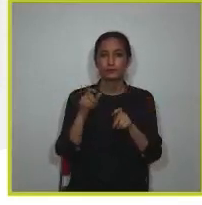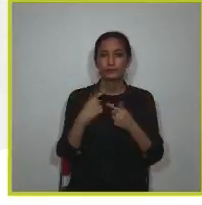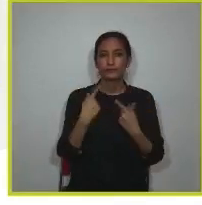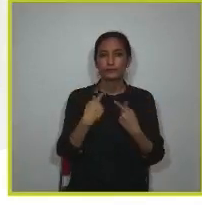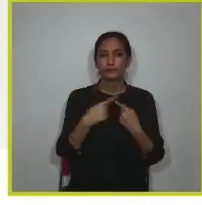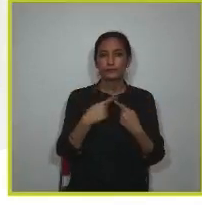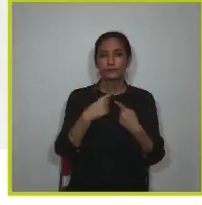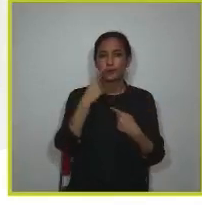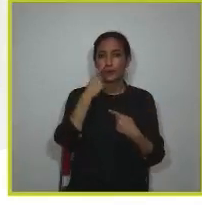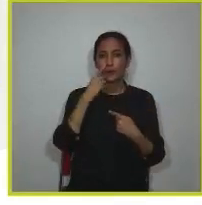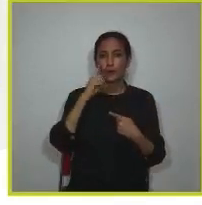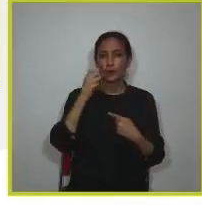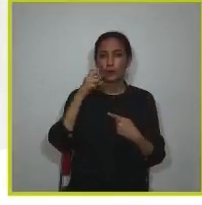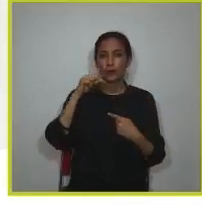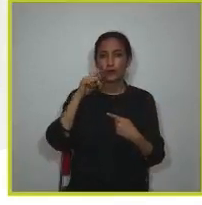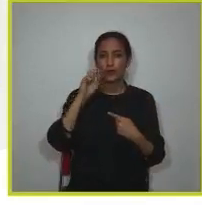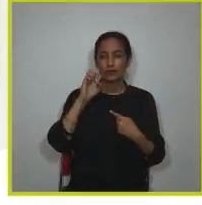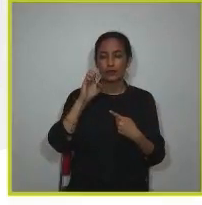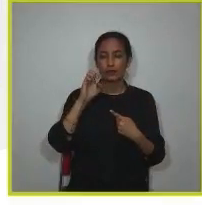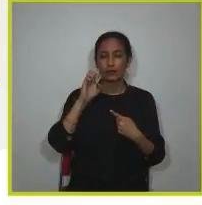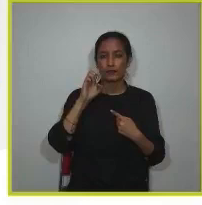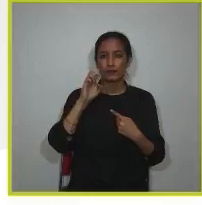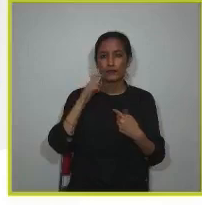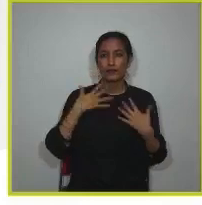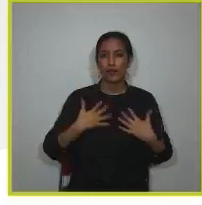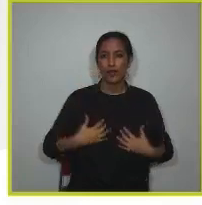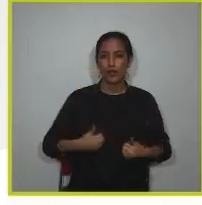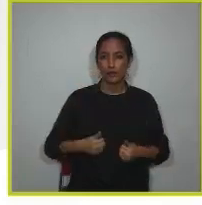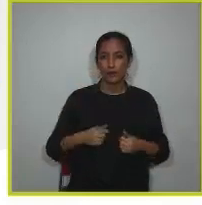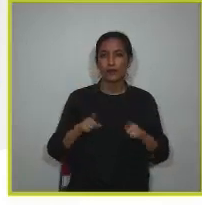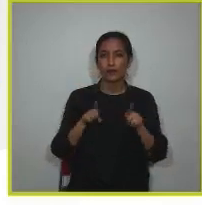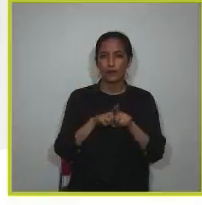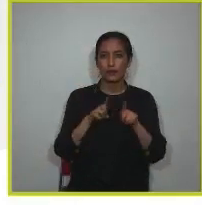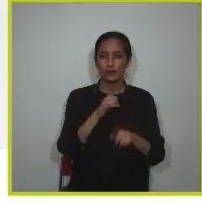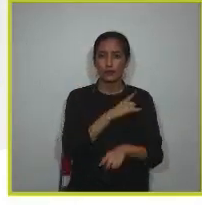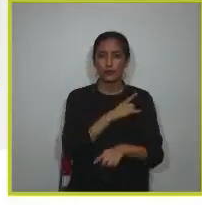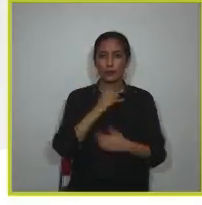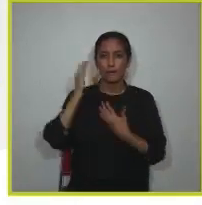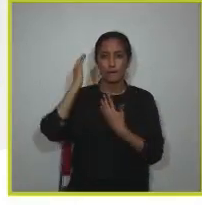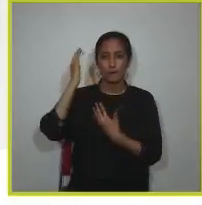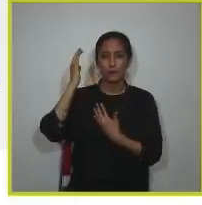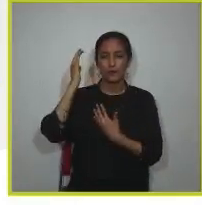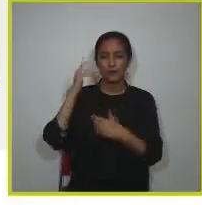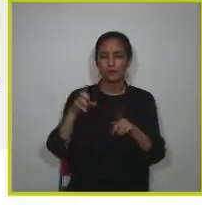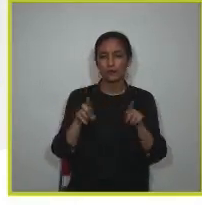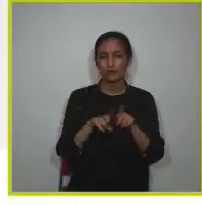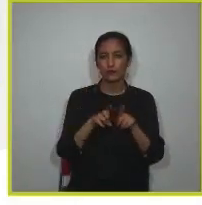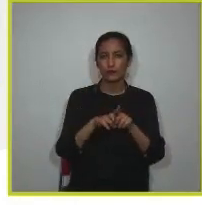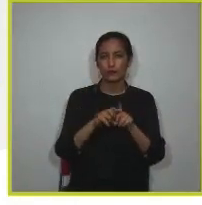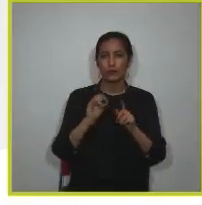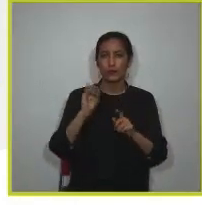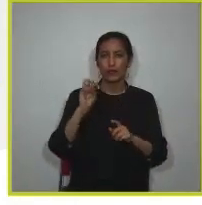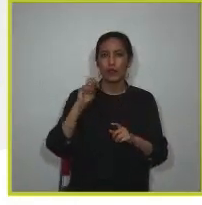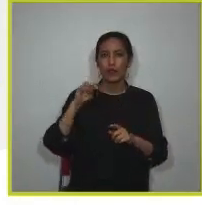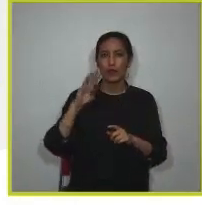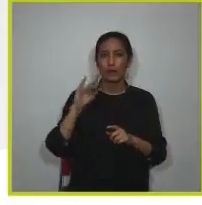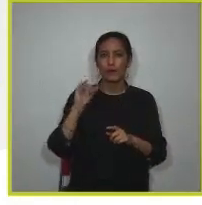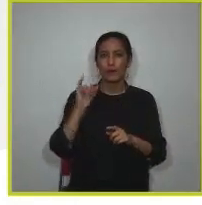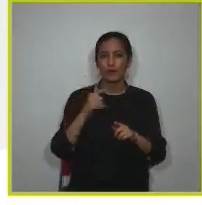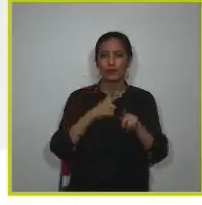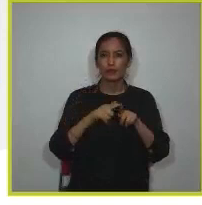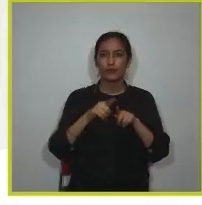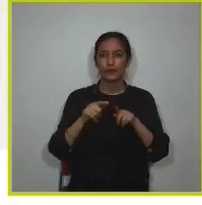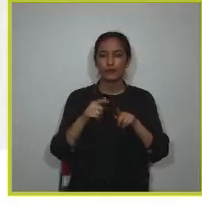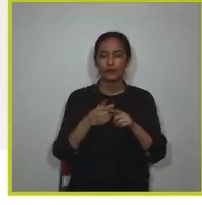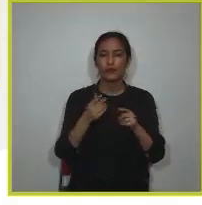primero el señor Dante Guerrero barreto abogado graduado de la Universidad de piura y mba en dirección de empresas